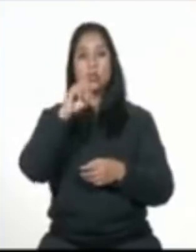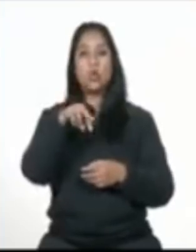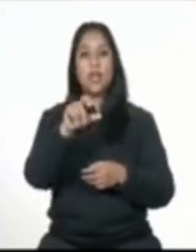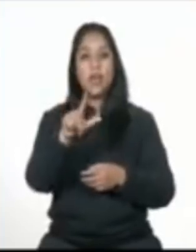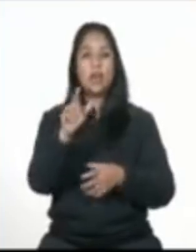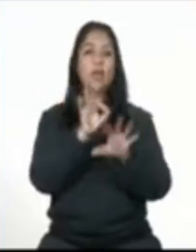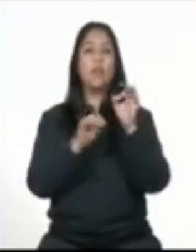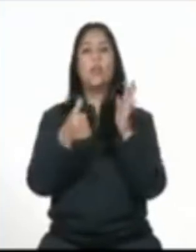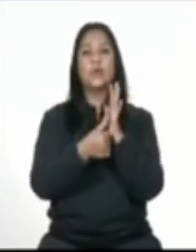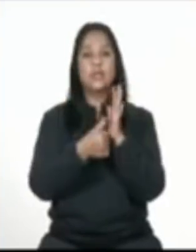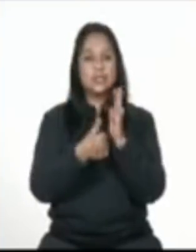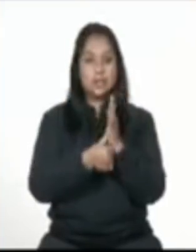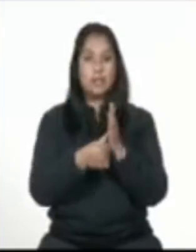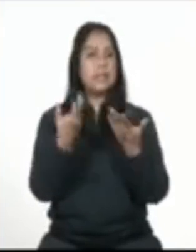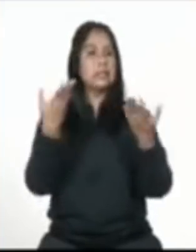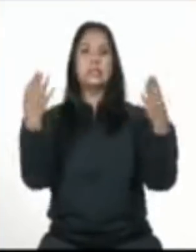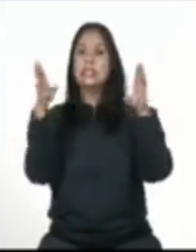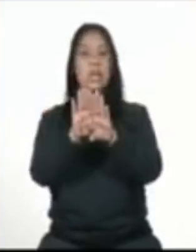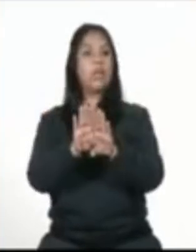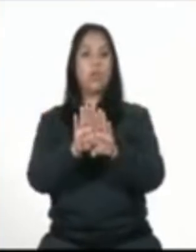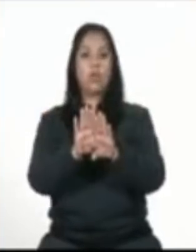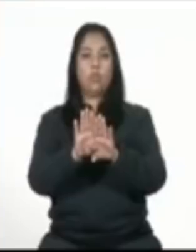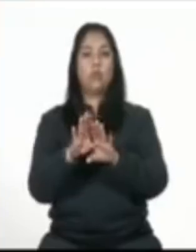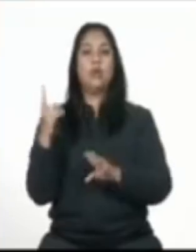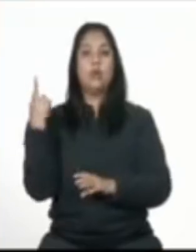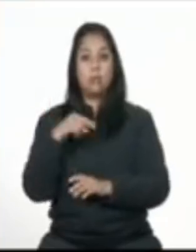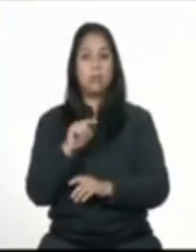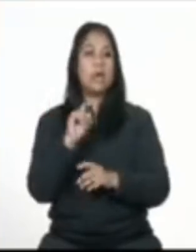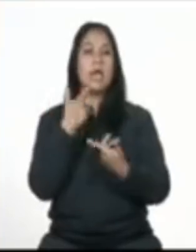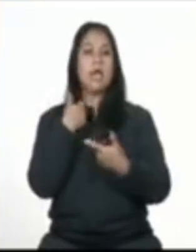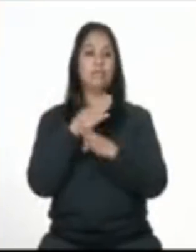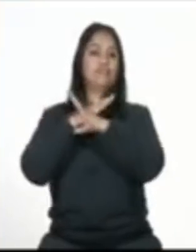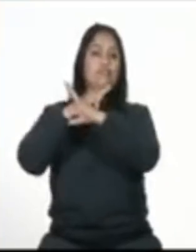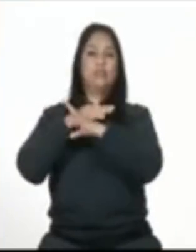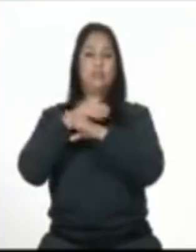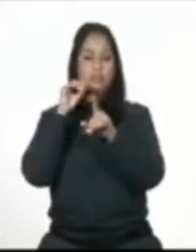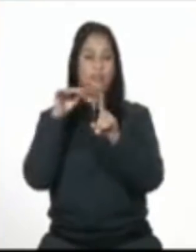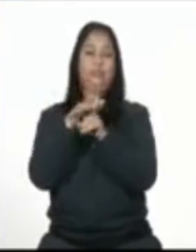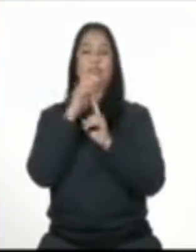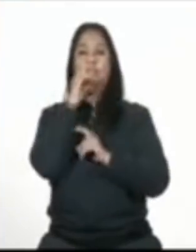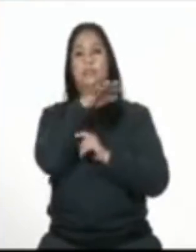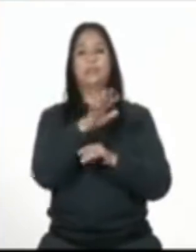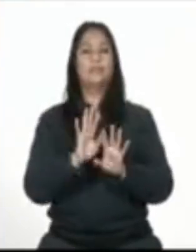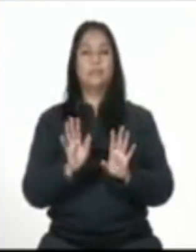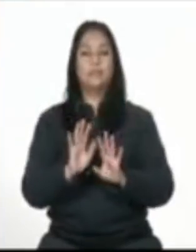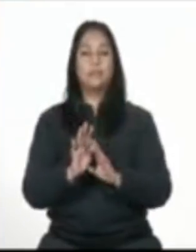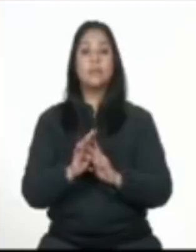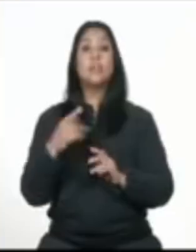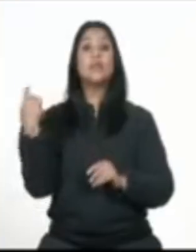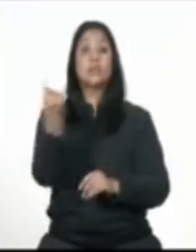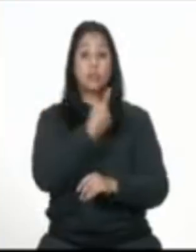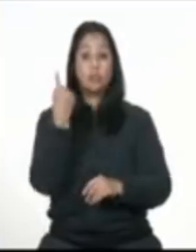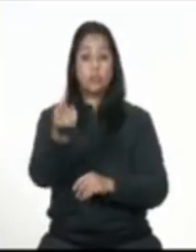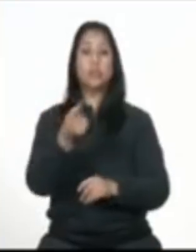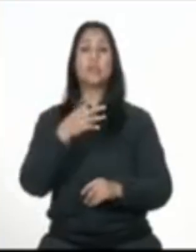índole estarán cerrados para evitar posibilidades de mayores contagios. Todos tenemos